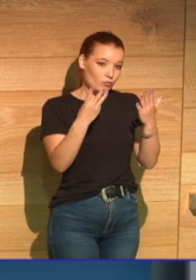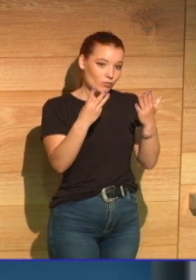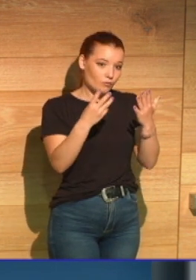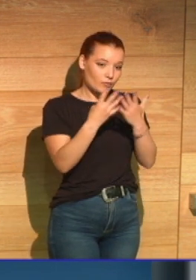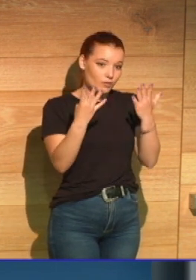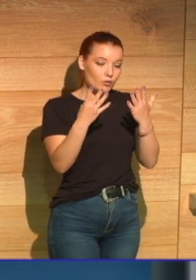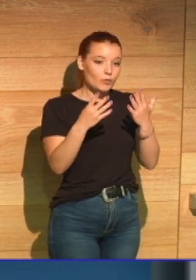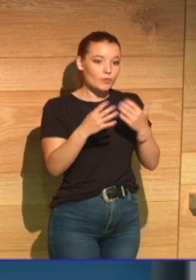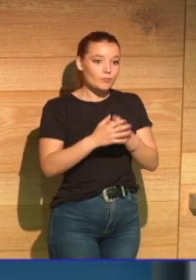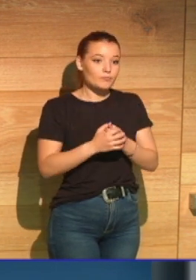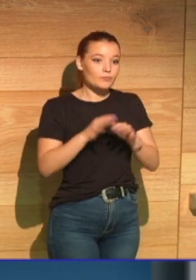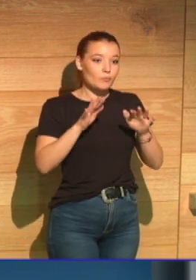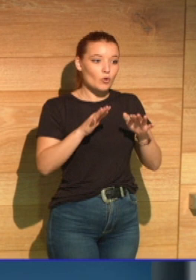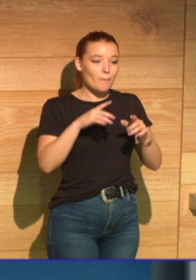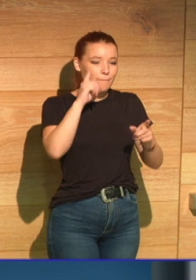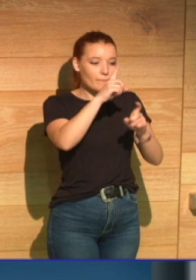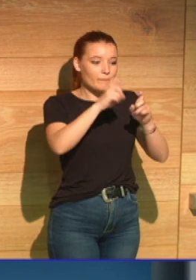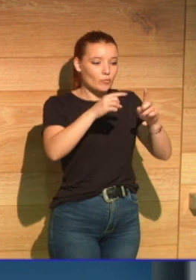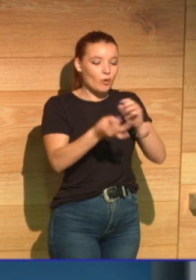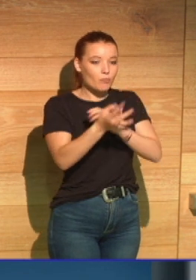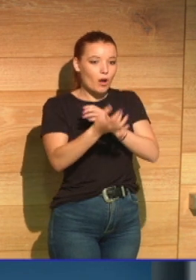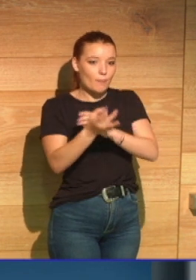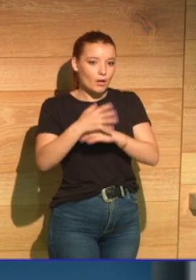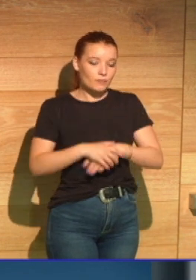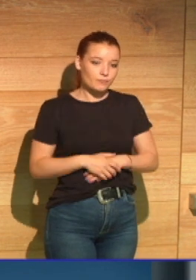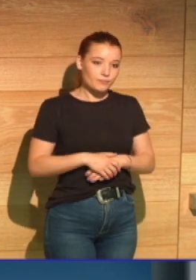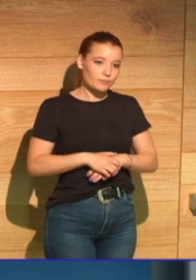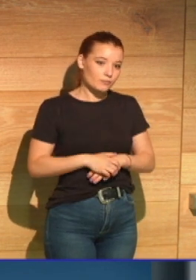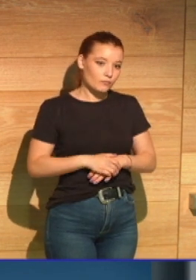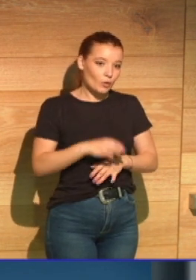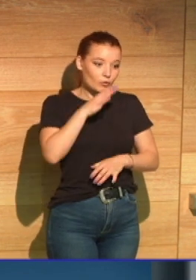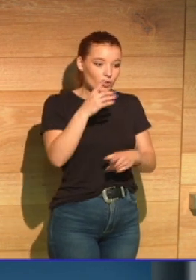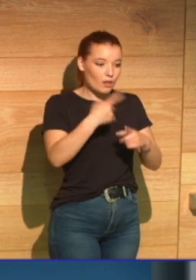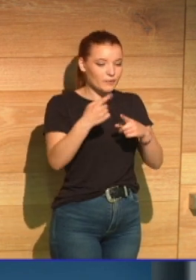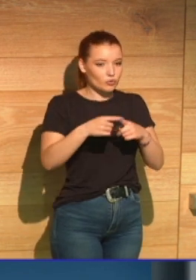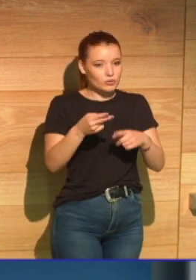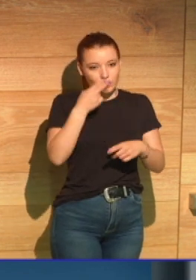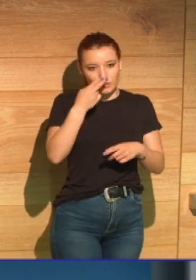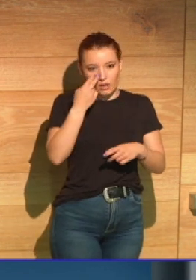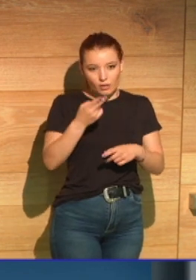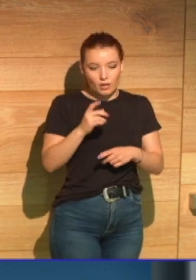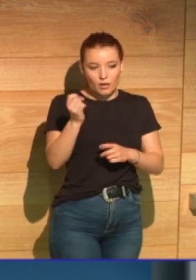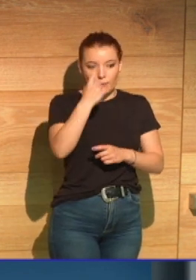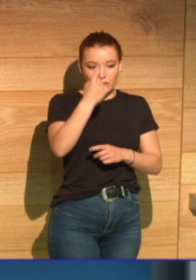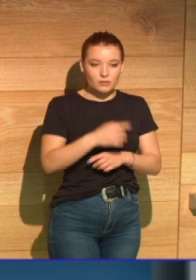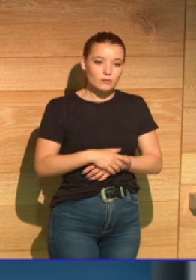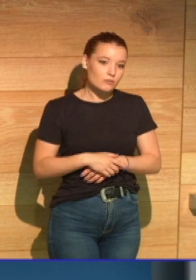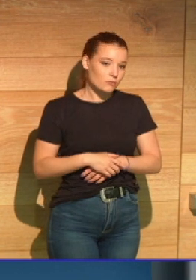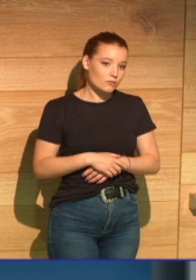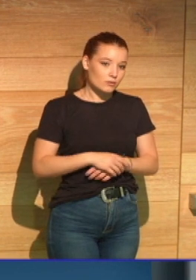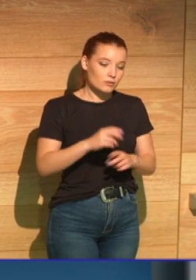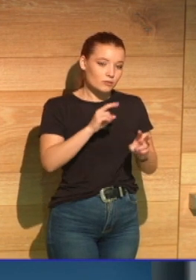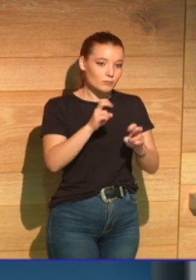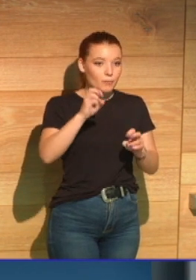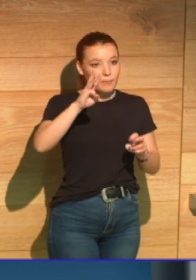nuevas preguntas a partir de los públicos. Y si bien esa fue uno de los elementos más interesantes que discutimos muchísimo en el caso de